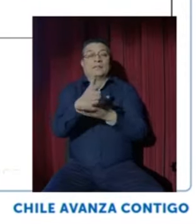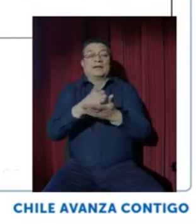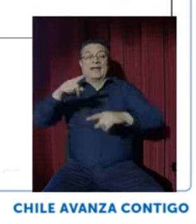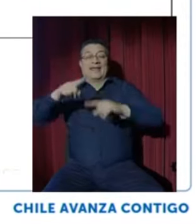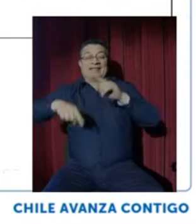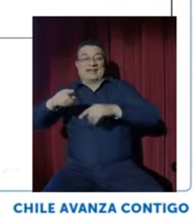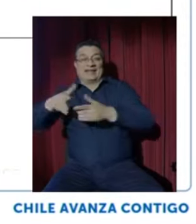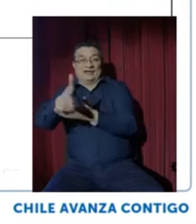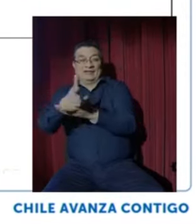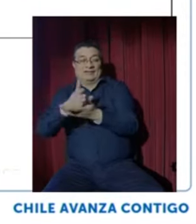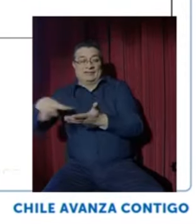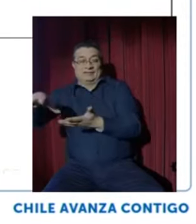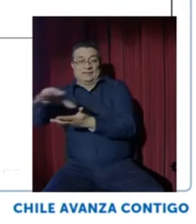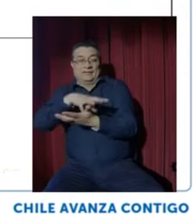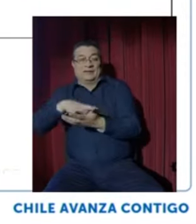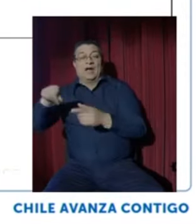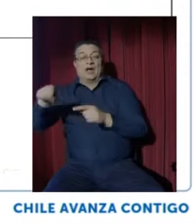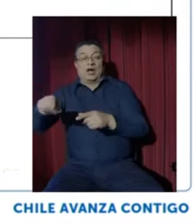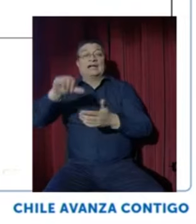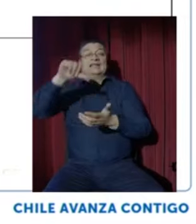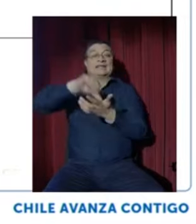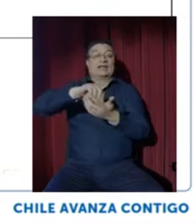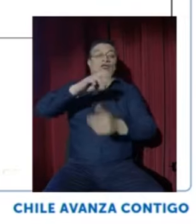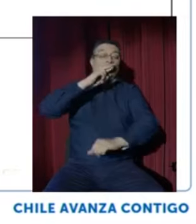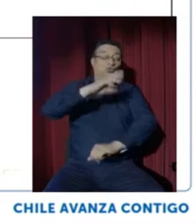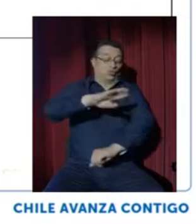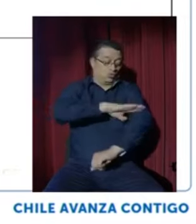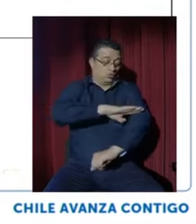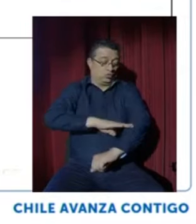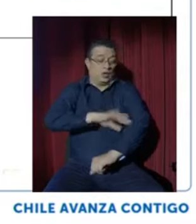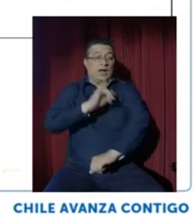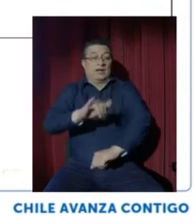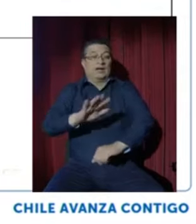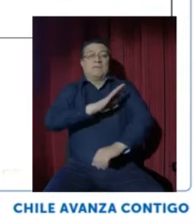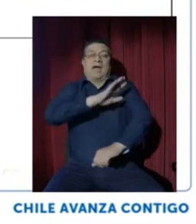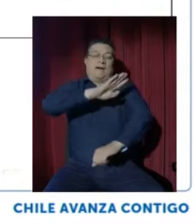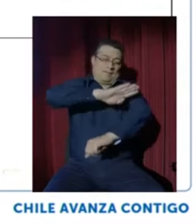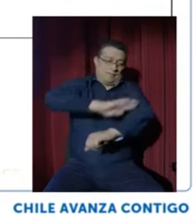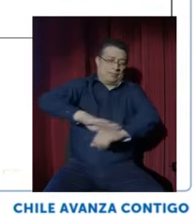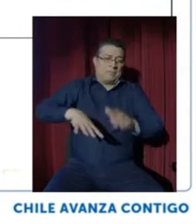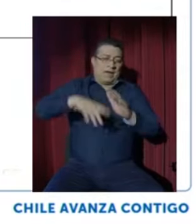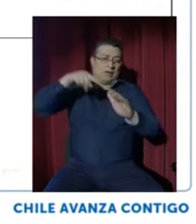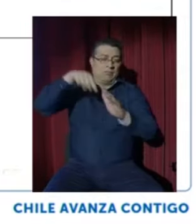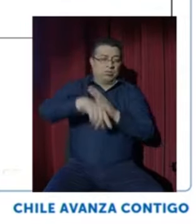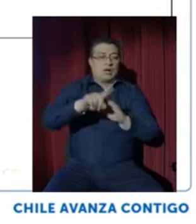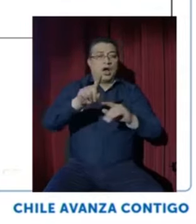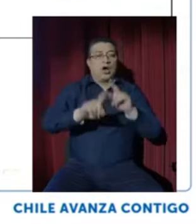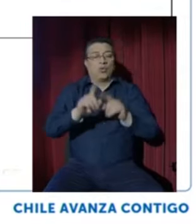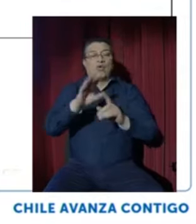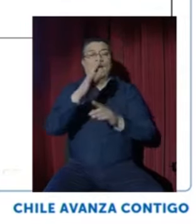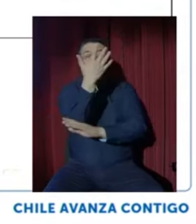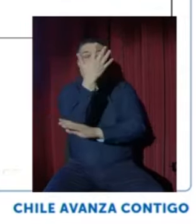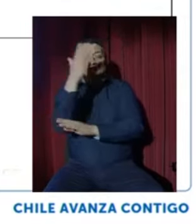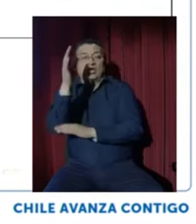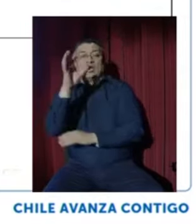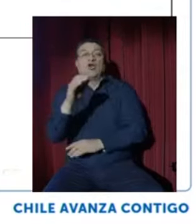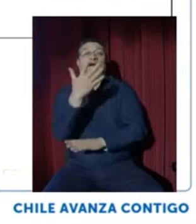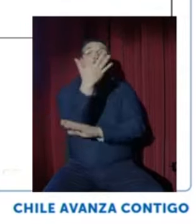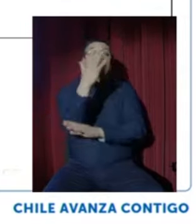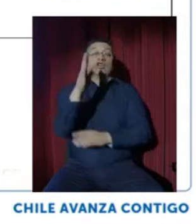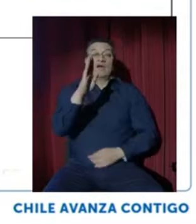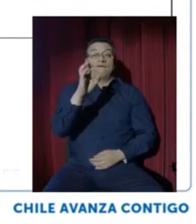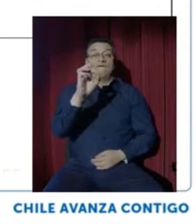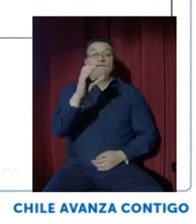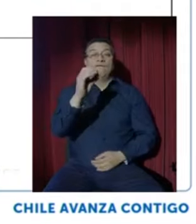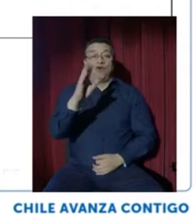templada en la zona centro sur y los bosques ya templados incluso hay algunos boreales en la zona este